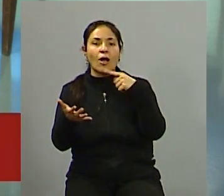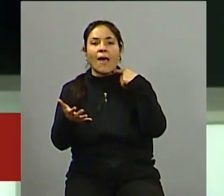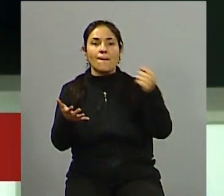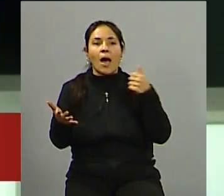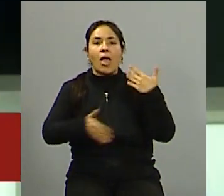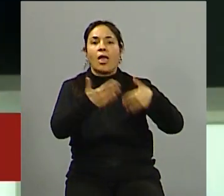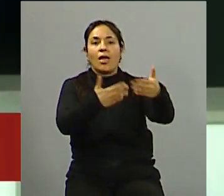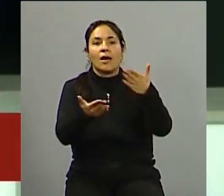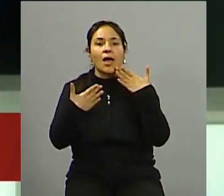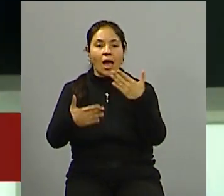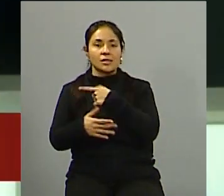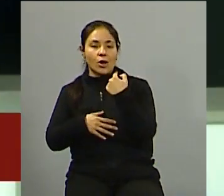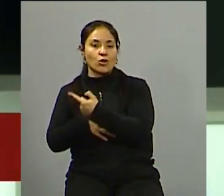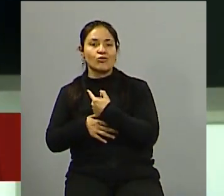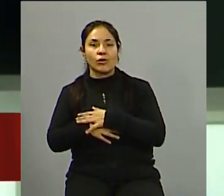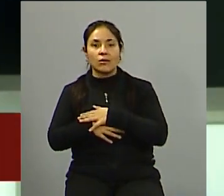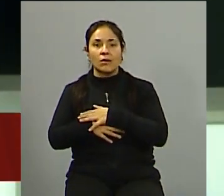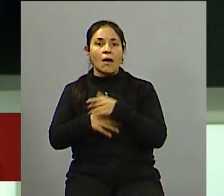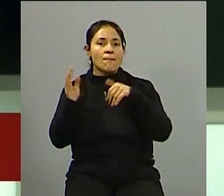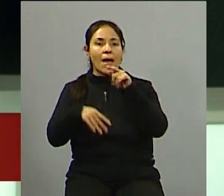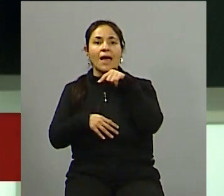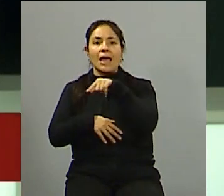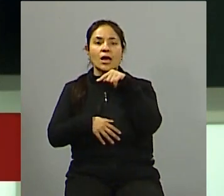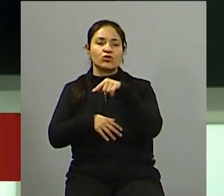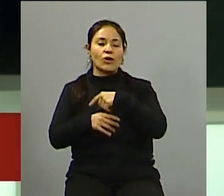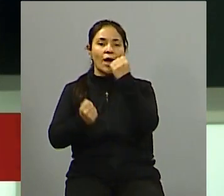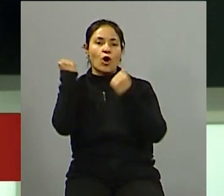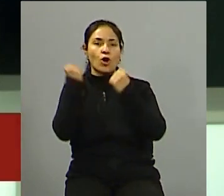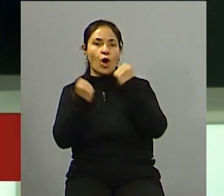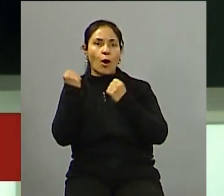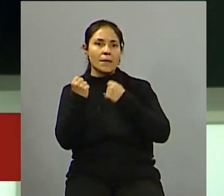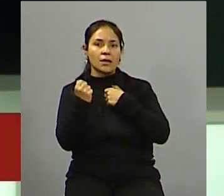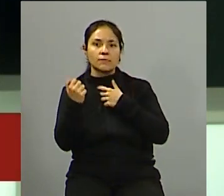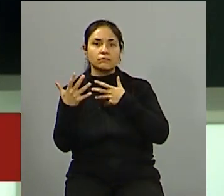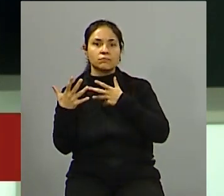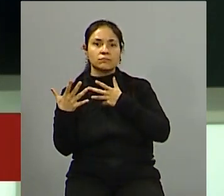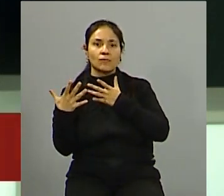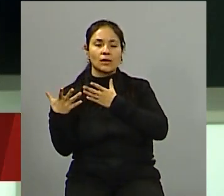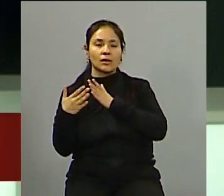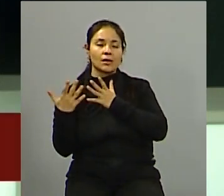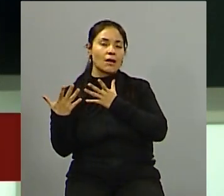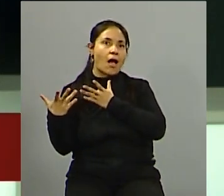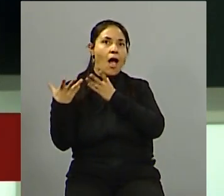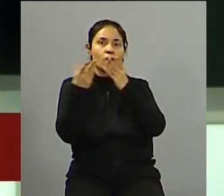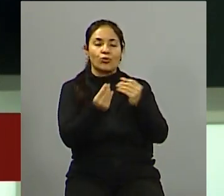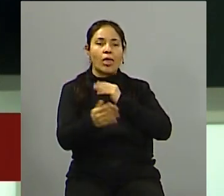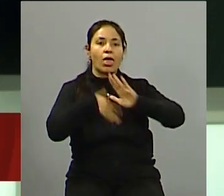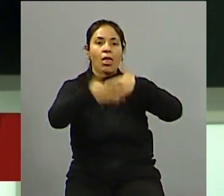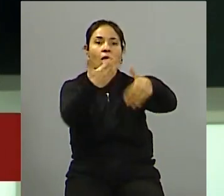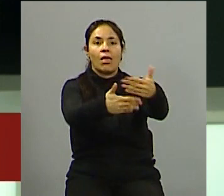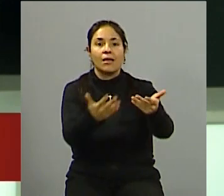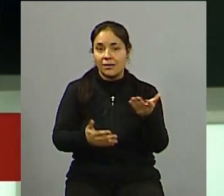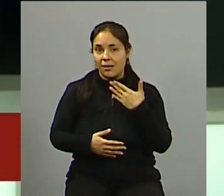son los que terminan sosteniendo económicamente al resto de las regiones autonómicas, claro, al resto de las comunas. ¿Cómo lo ve el resto de